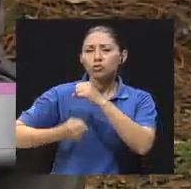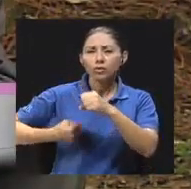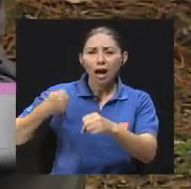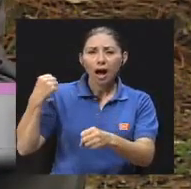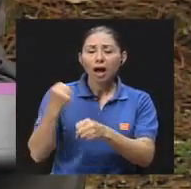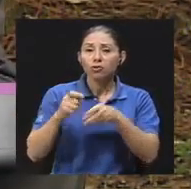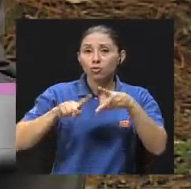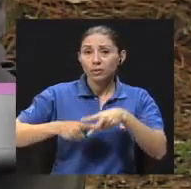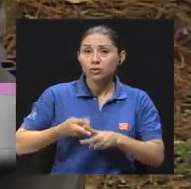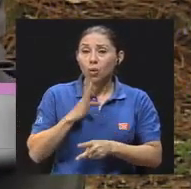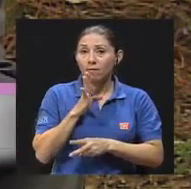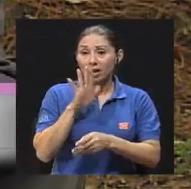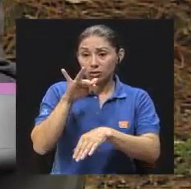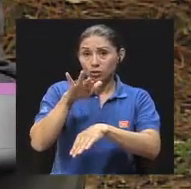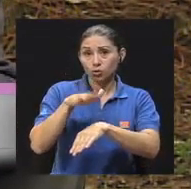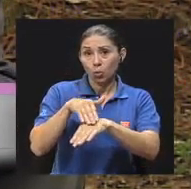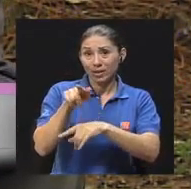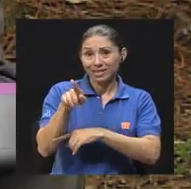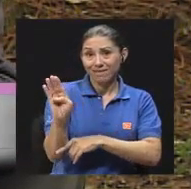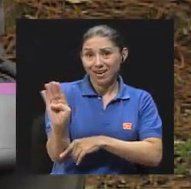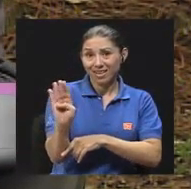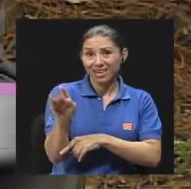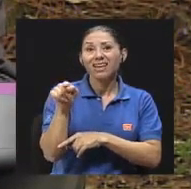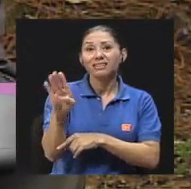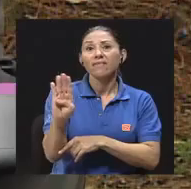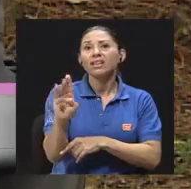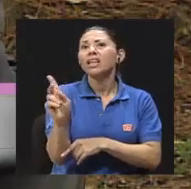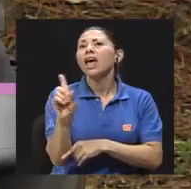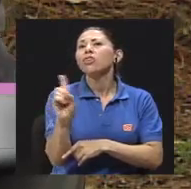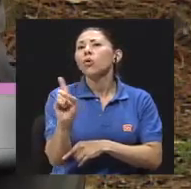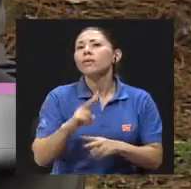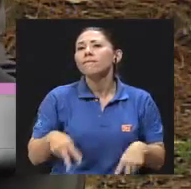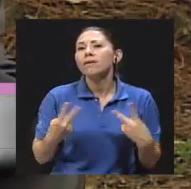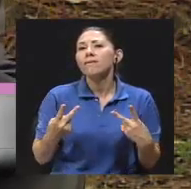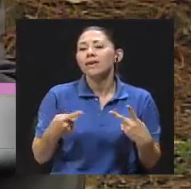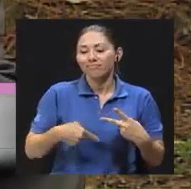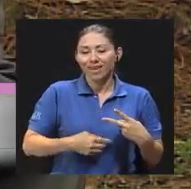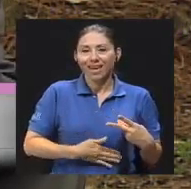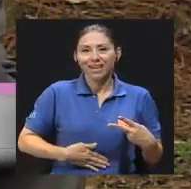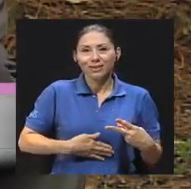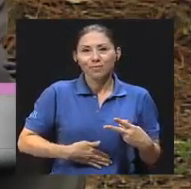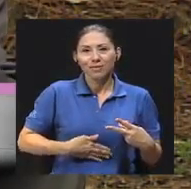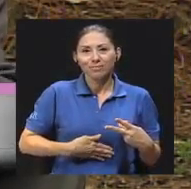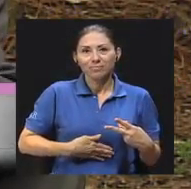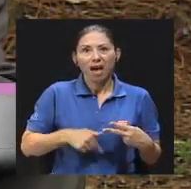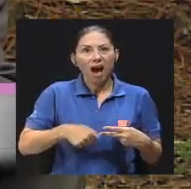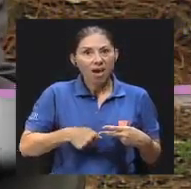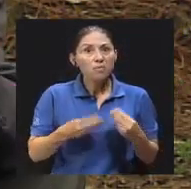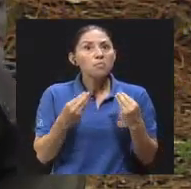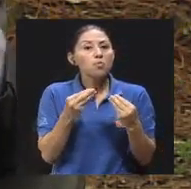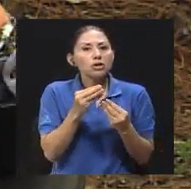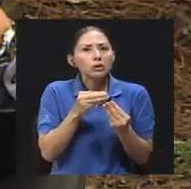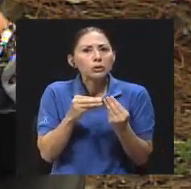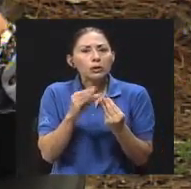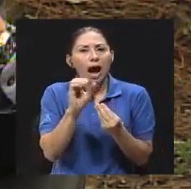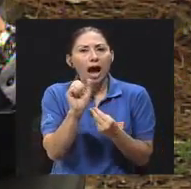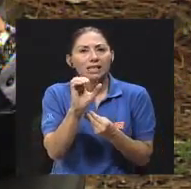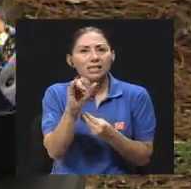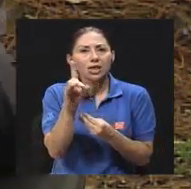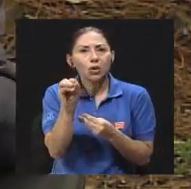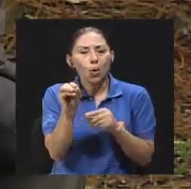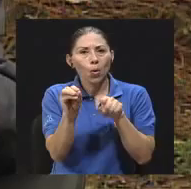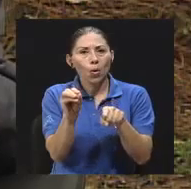muchos años de ella, que encontraron una bacteria que viviera en el estómago, donde es un medio muy ácido, como decir ácido batería. Entonces encontró